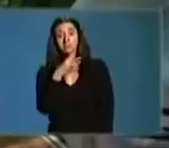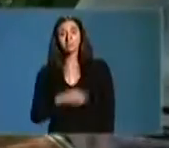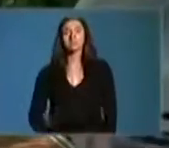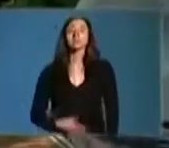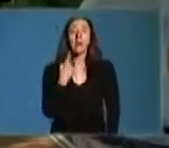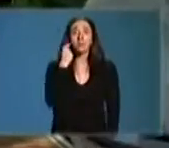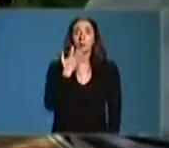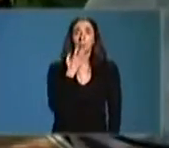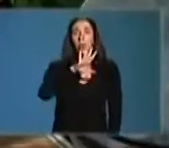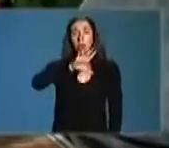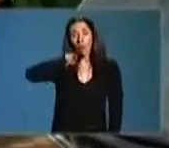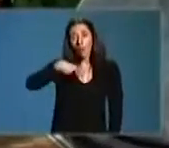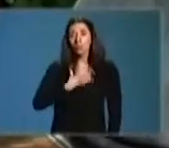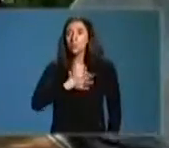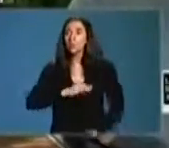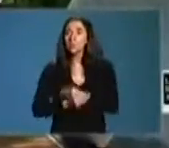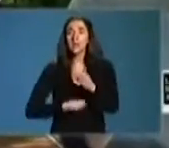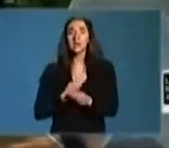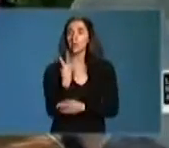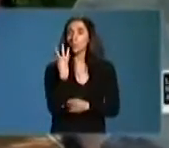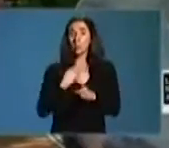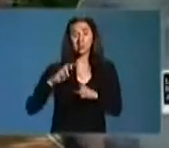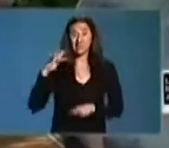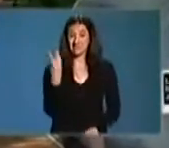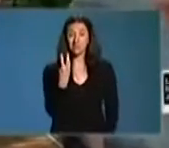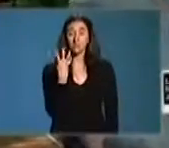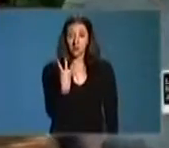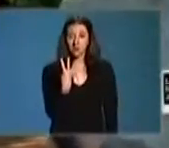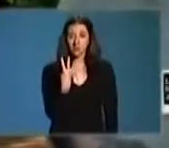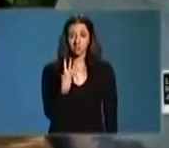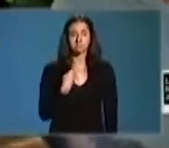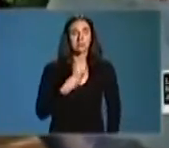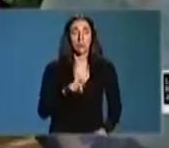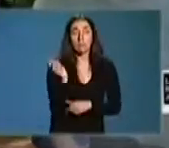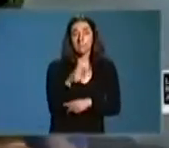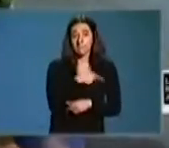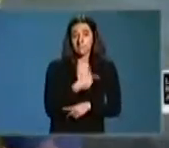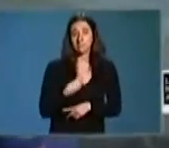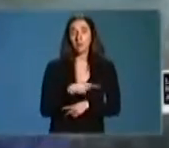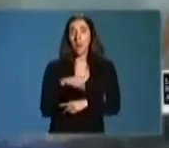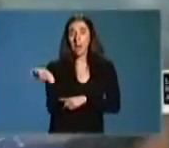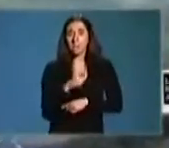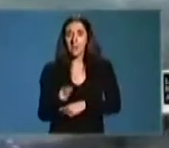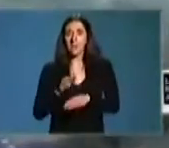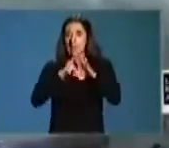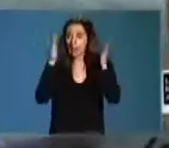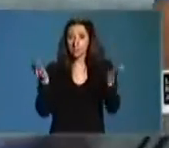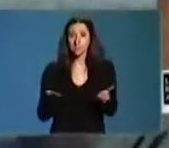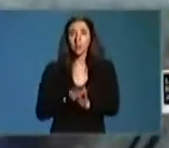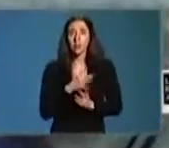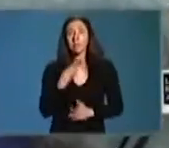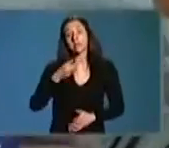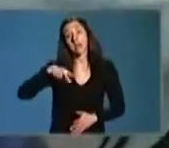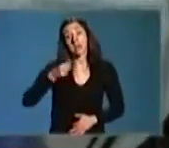euros pues mira puedes hacer la scj atractividad es de esto o pádel las bolas a banana